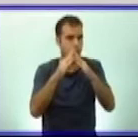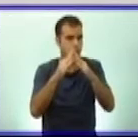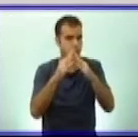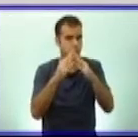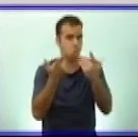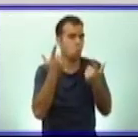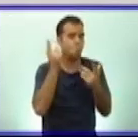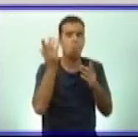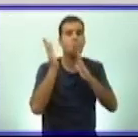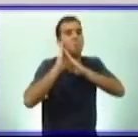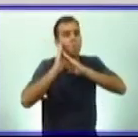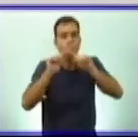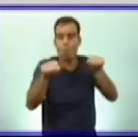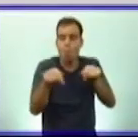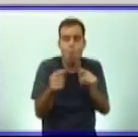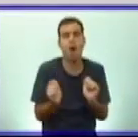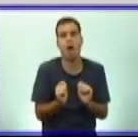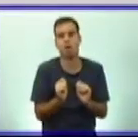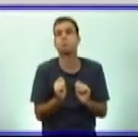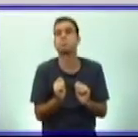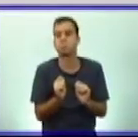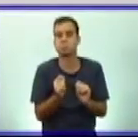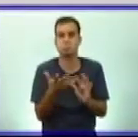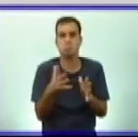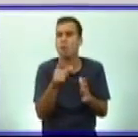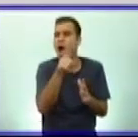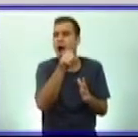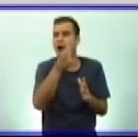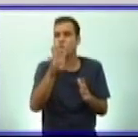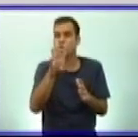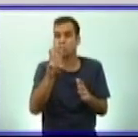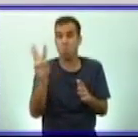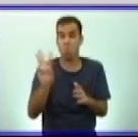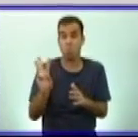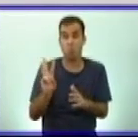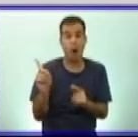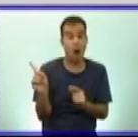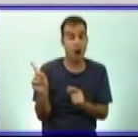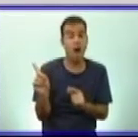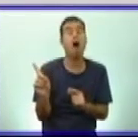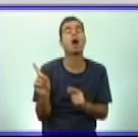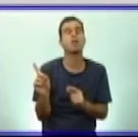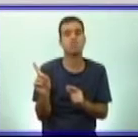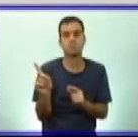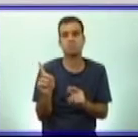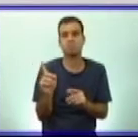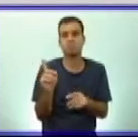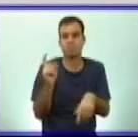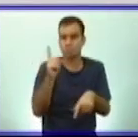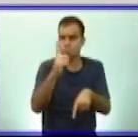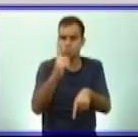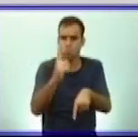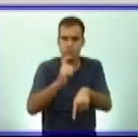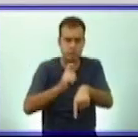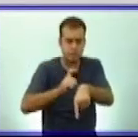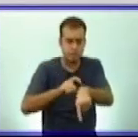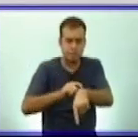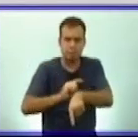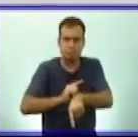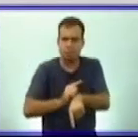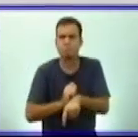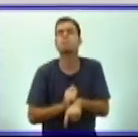esta potencia de 14 watts, le está indicando a ustedes que cada vez que transcurra un segundo se está